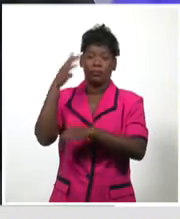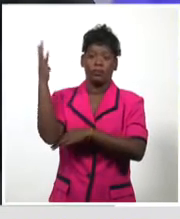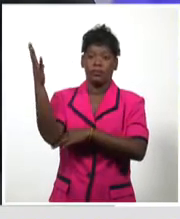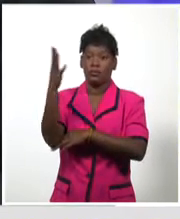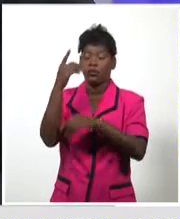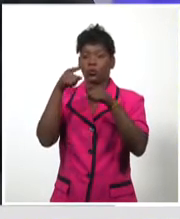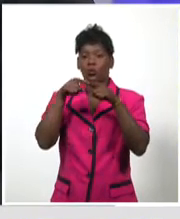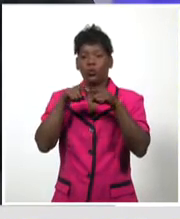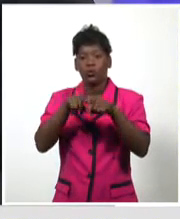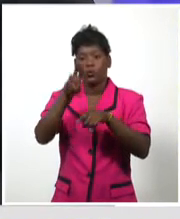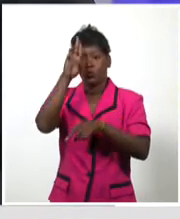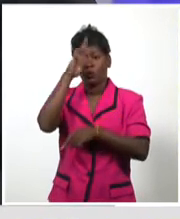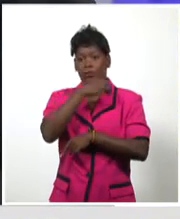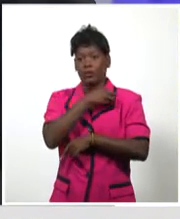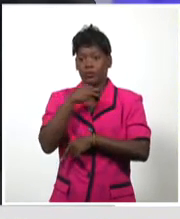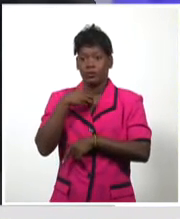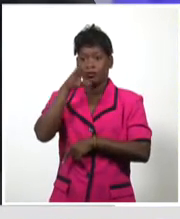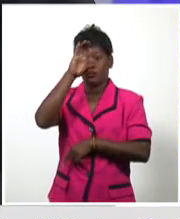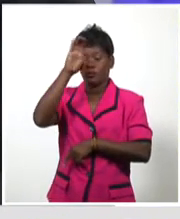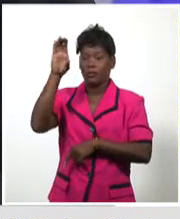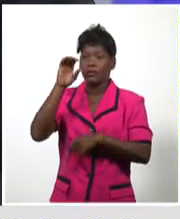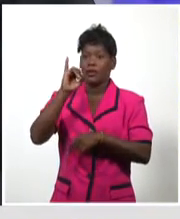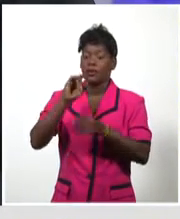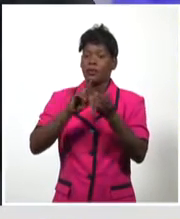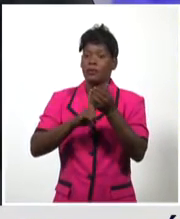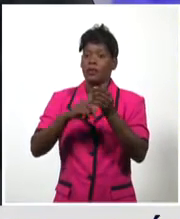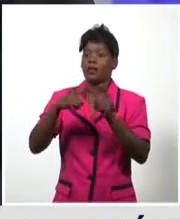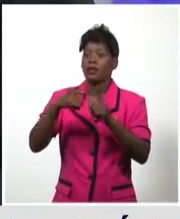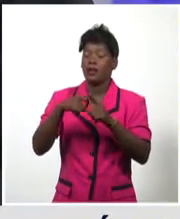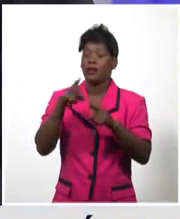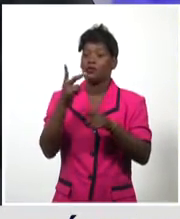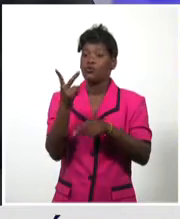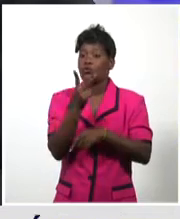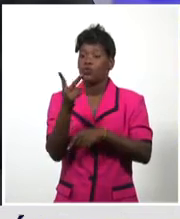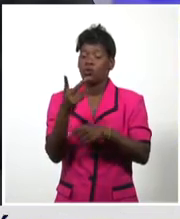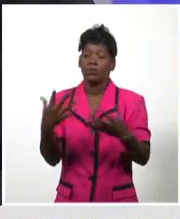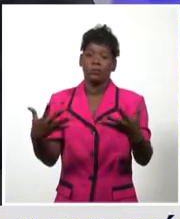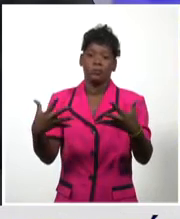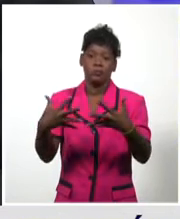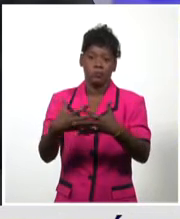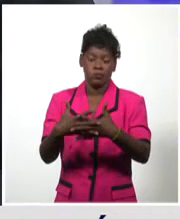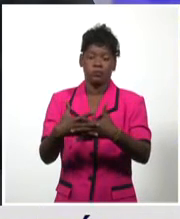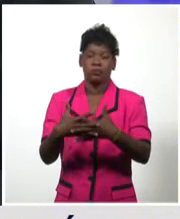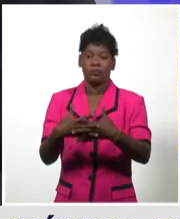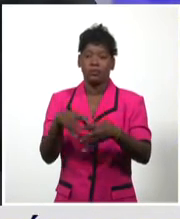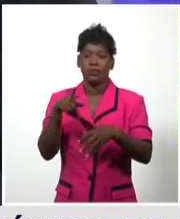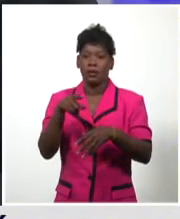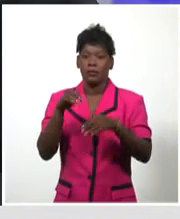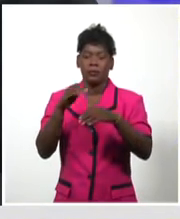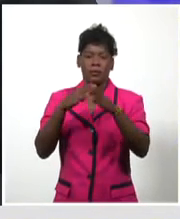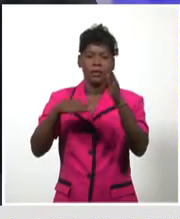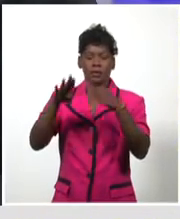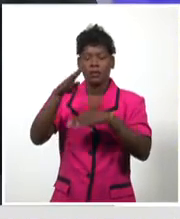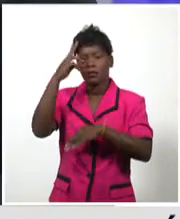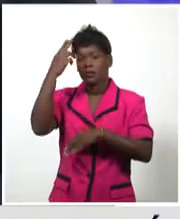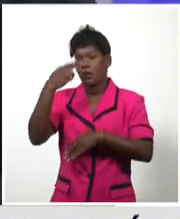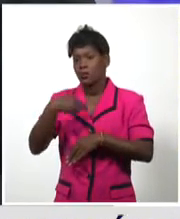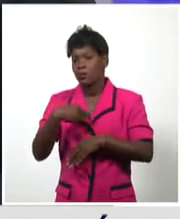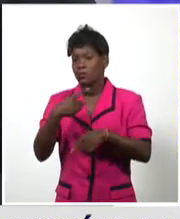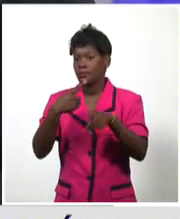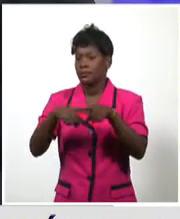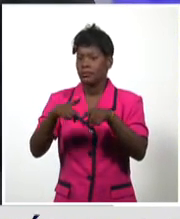el Instituto nuestro de Medicina Tropical y otras entidades, otras dependencias del Ministerio de Salud Pública, existe